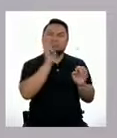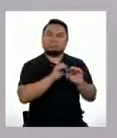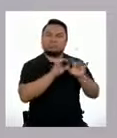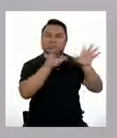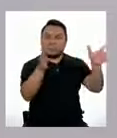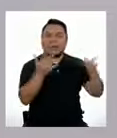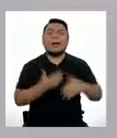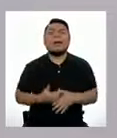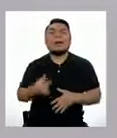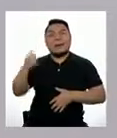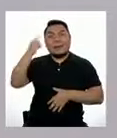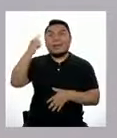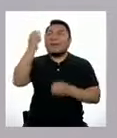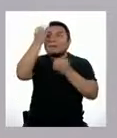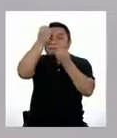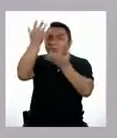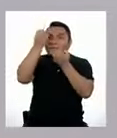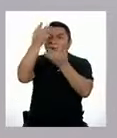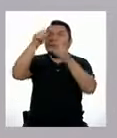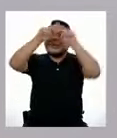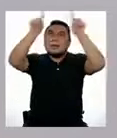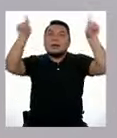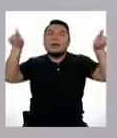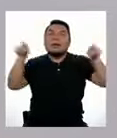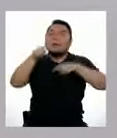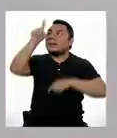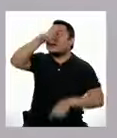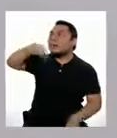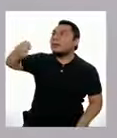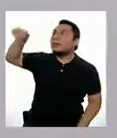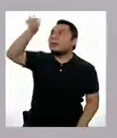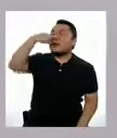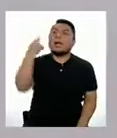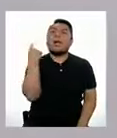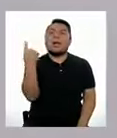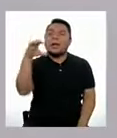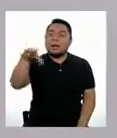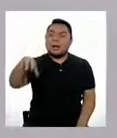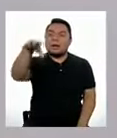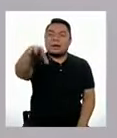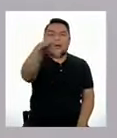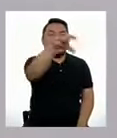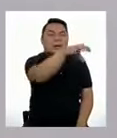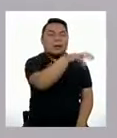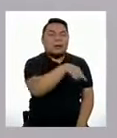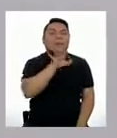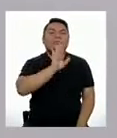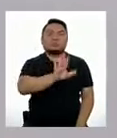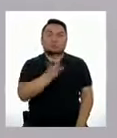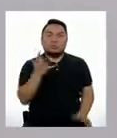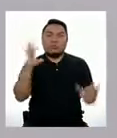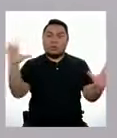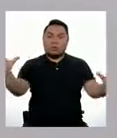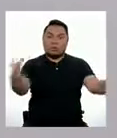muy útiles para representar la proporción que representa cada sector en relación al